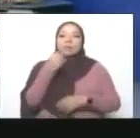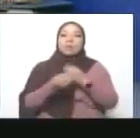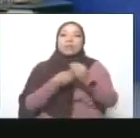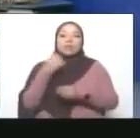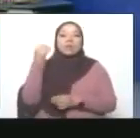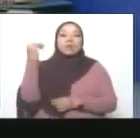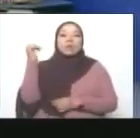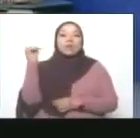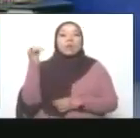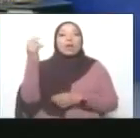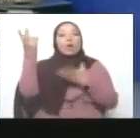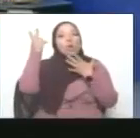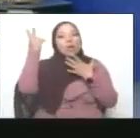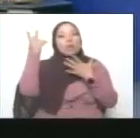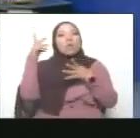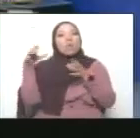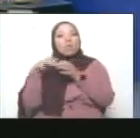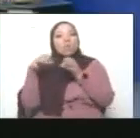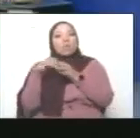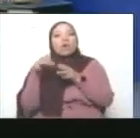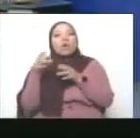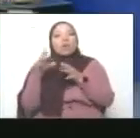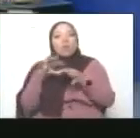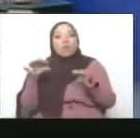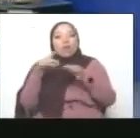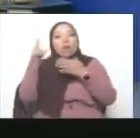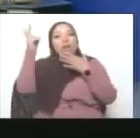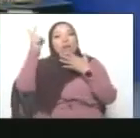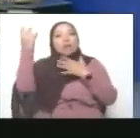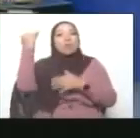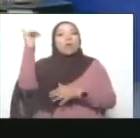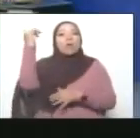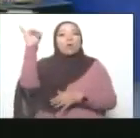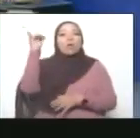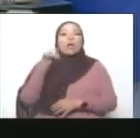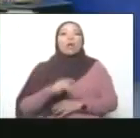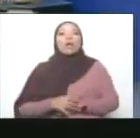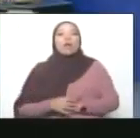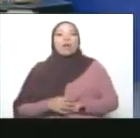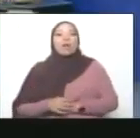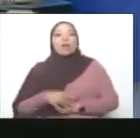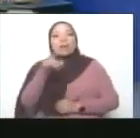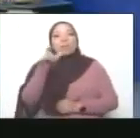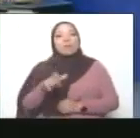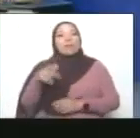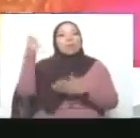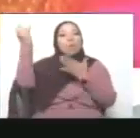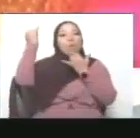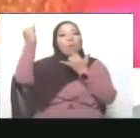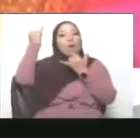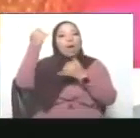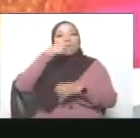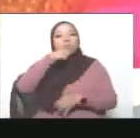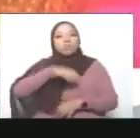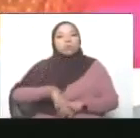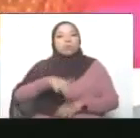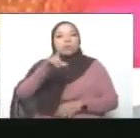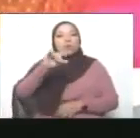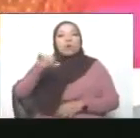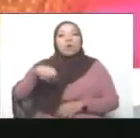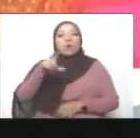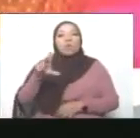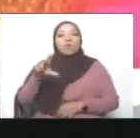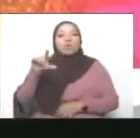que así como usted viene, ¿verdad?, del indio Guaycaipuro, bueno, yo también vengo del indio Yaracuy. Tú eres del indio Yaracuy. En el Uyuyuy, Julio César León